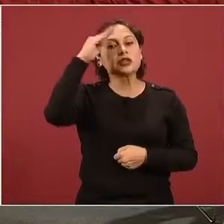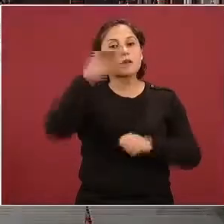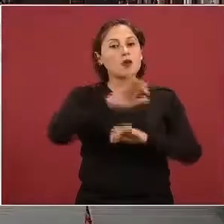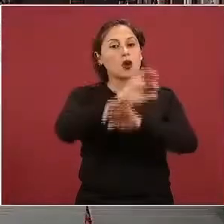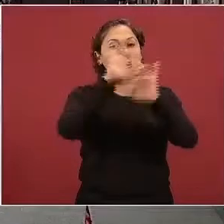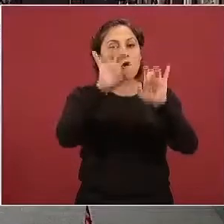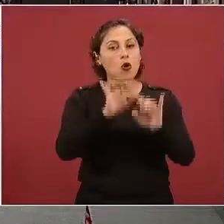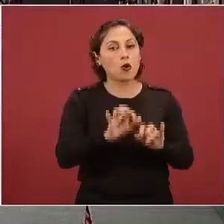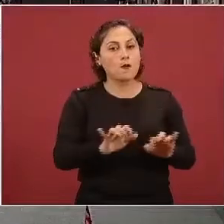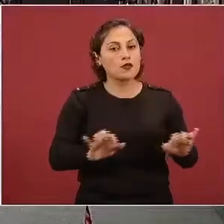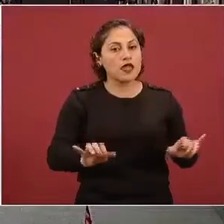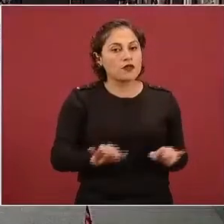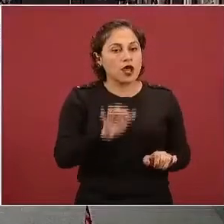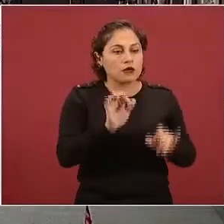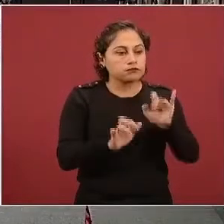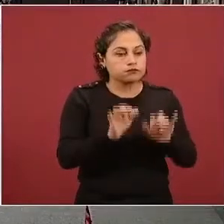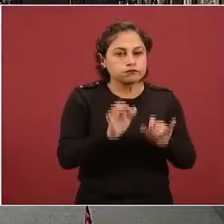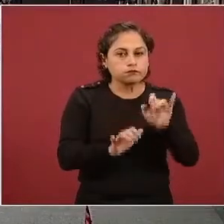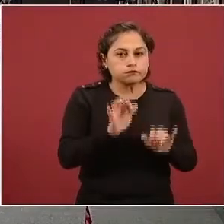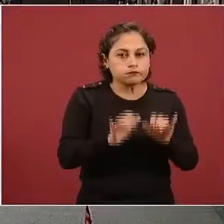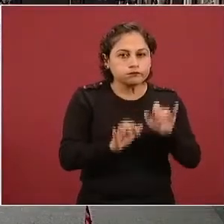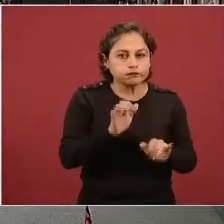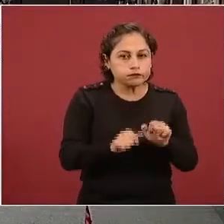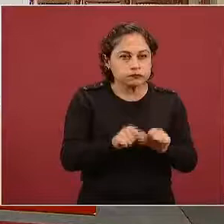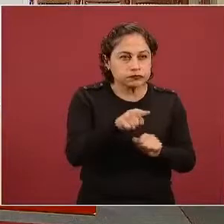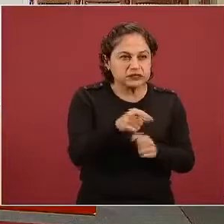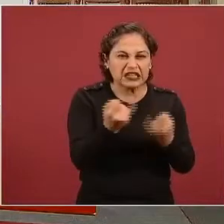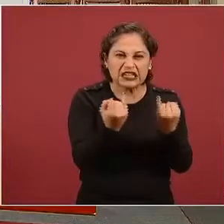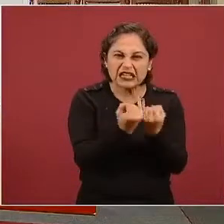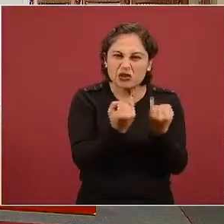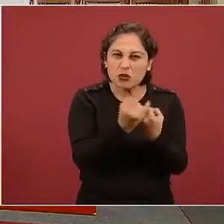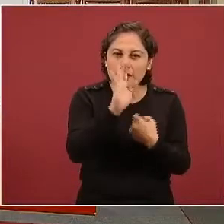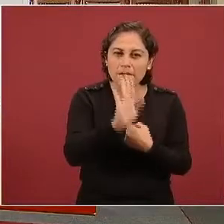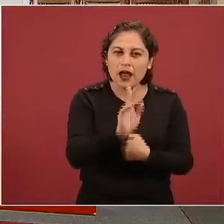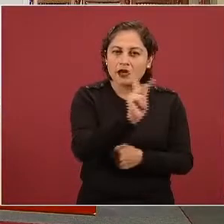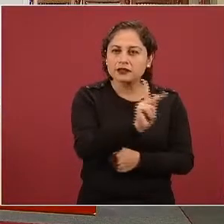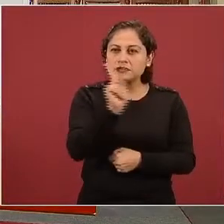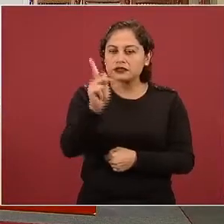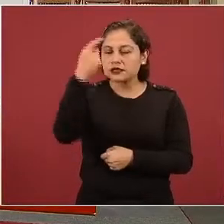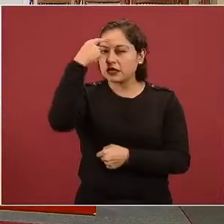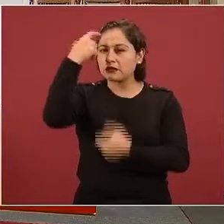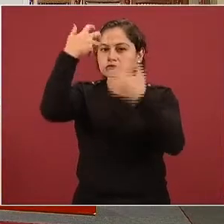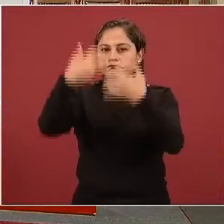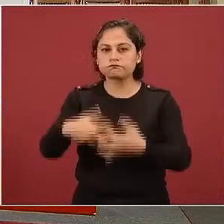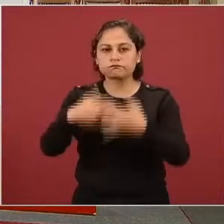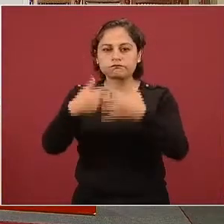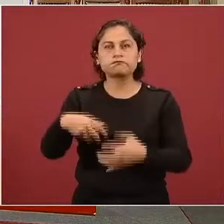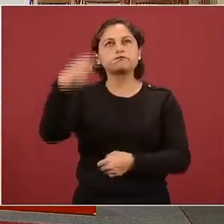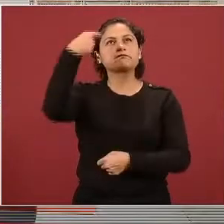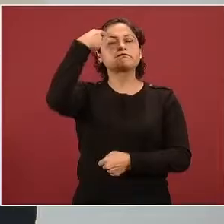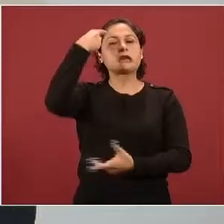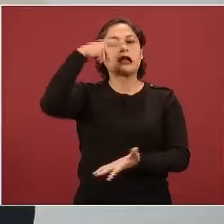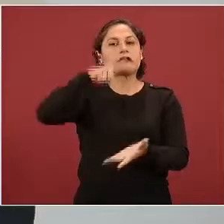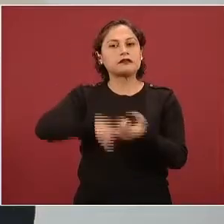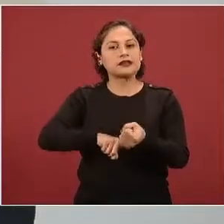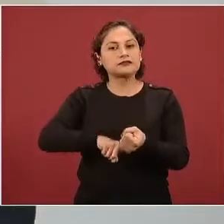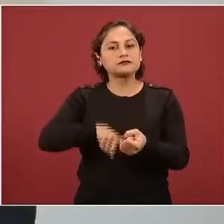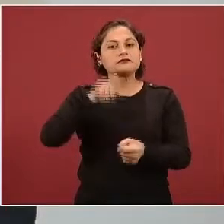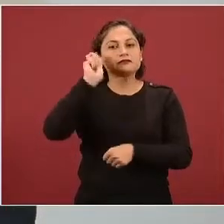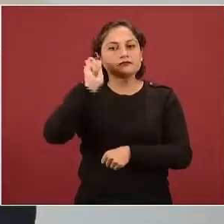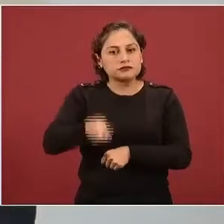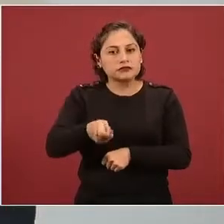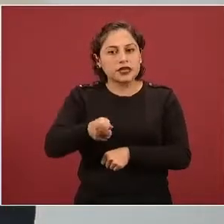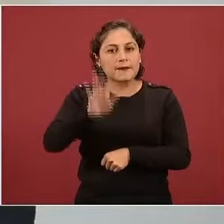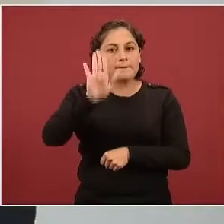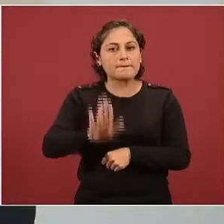manera profunda o duradera lo que pasa dentro de nuestra cabeza, en nuestro cerebro y en nuestra mente, que lo